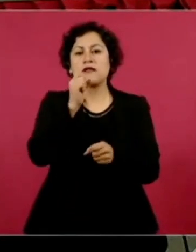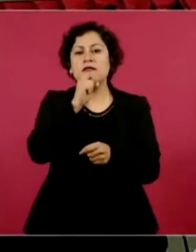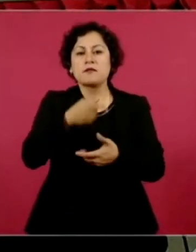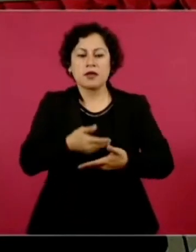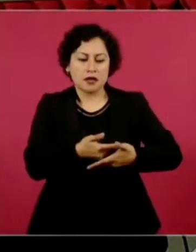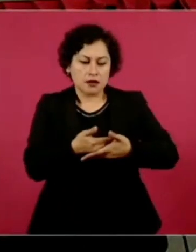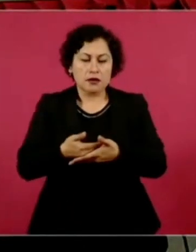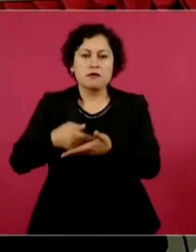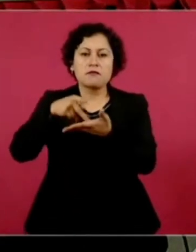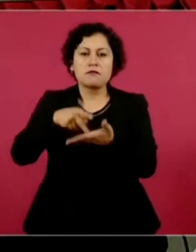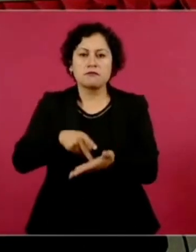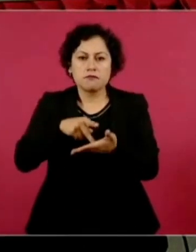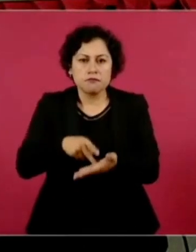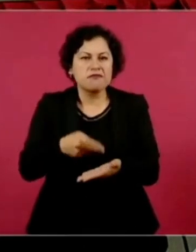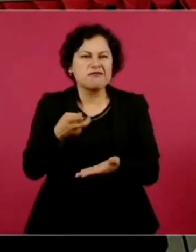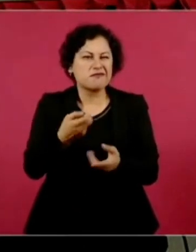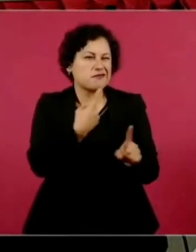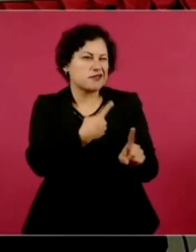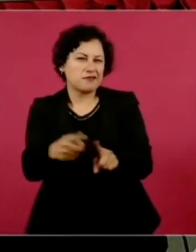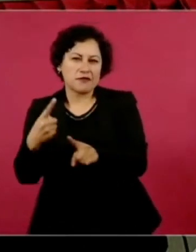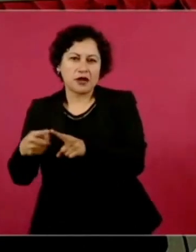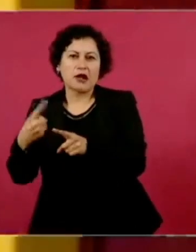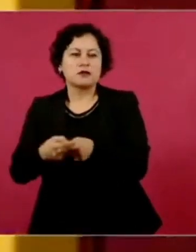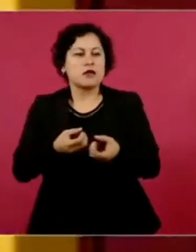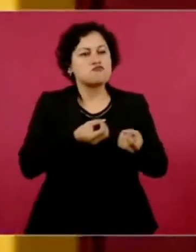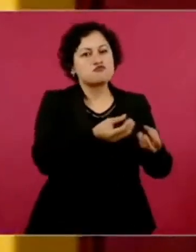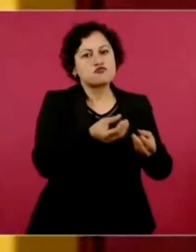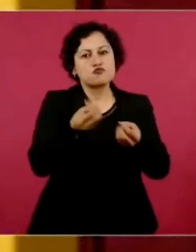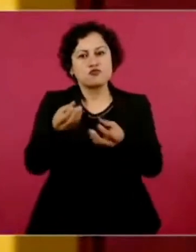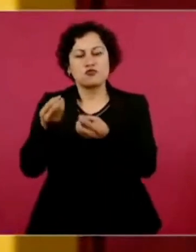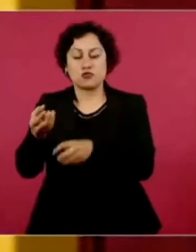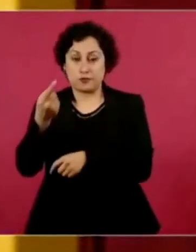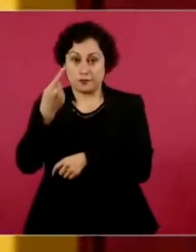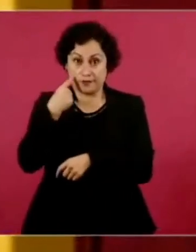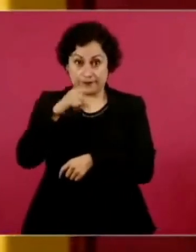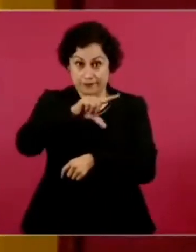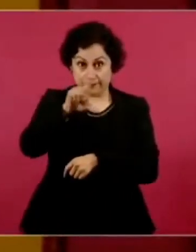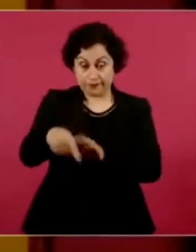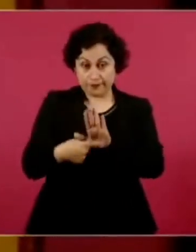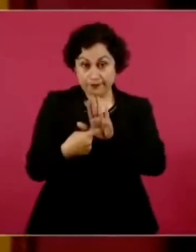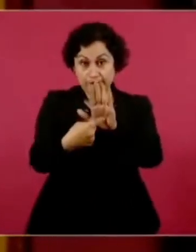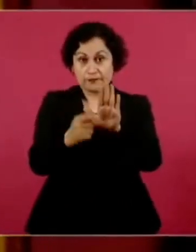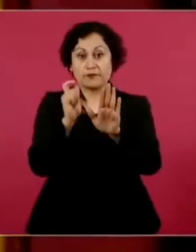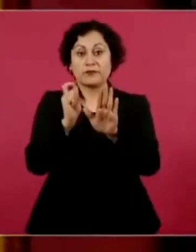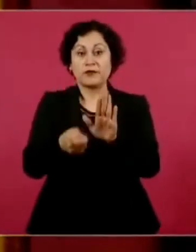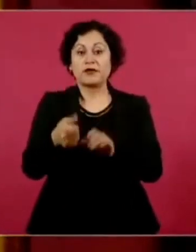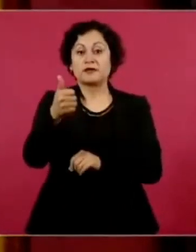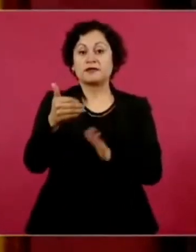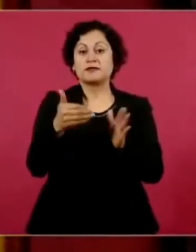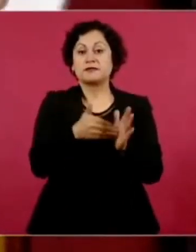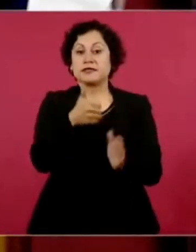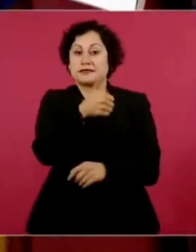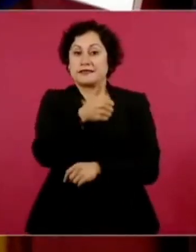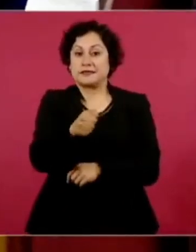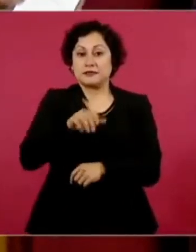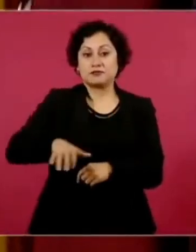bebés. Entonces, aquí vemos en la siguiente cuál fue la inversión de esos 6,600 centros de